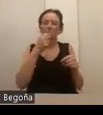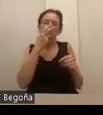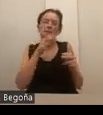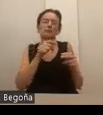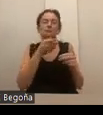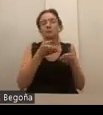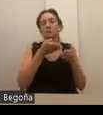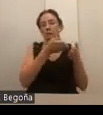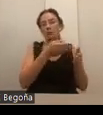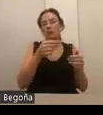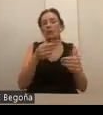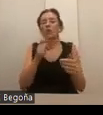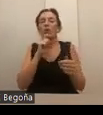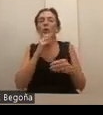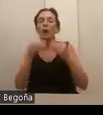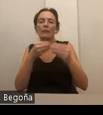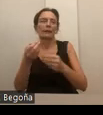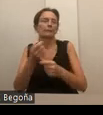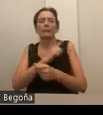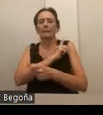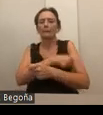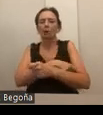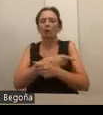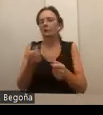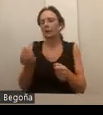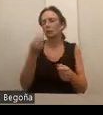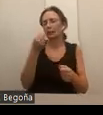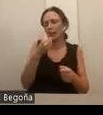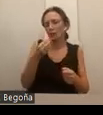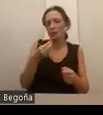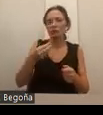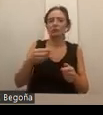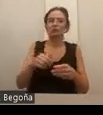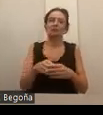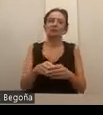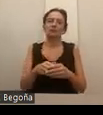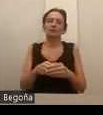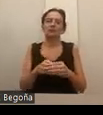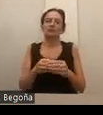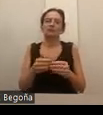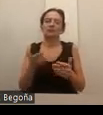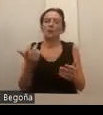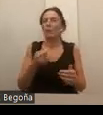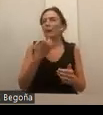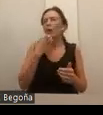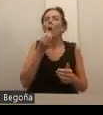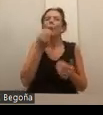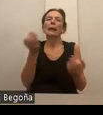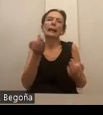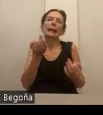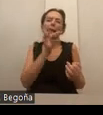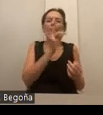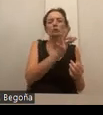de ejercicio físico que se puede hacer, de nutrición, que se puede hacer, lo que se puede comer y lo que deberíamos